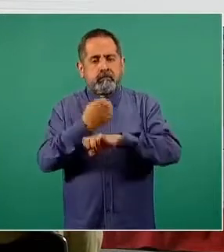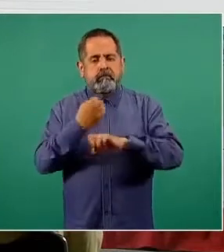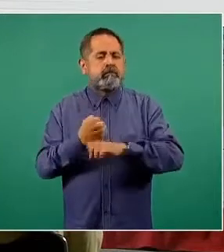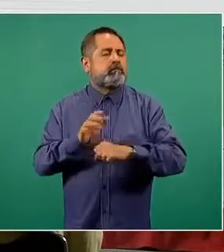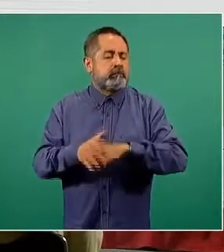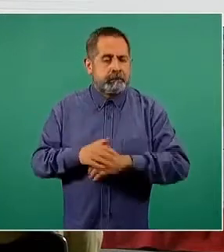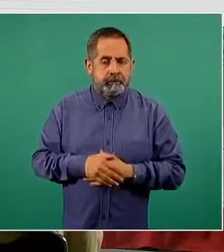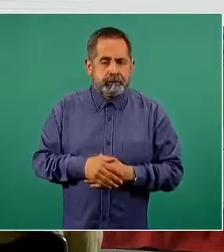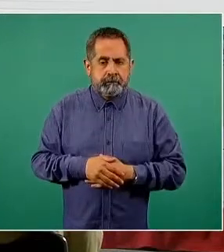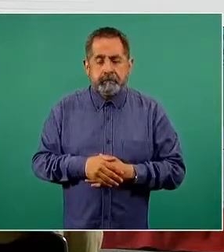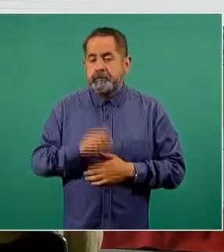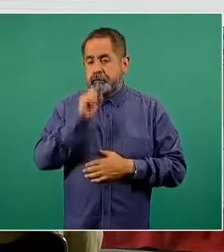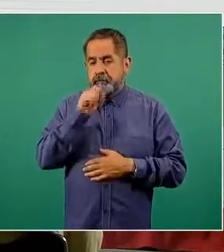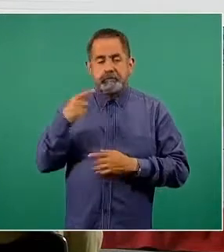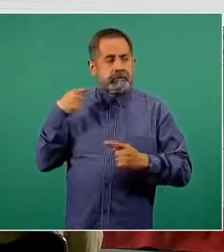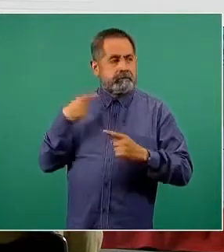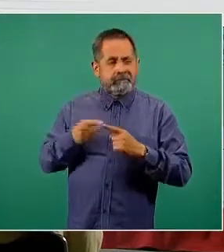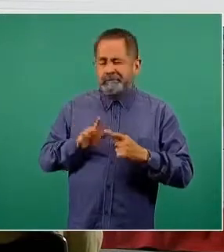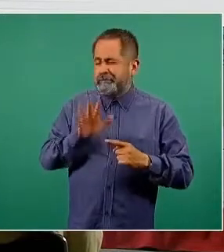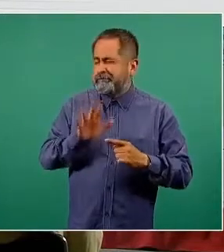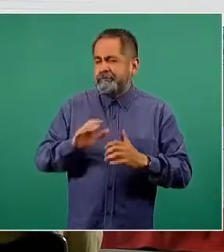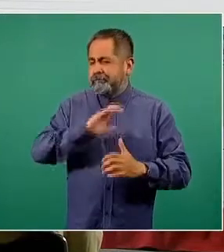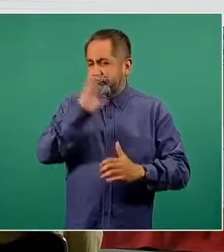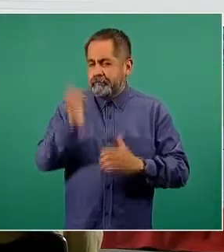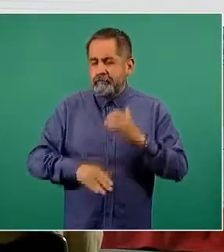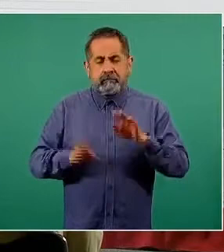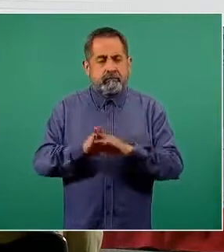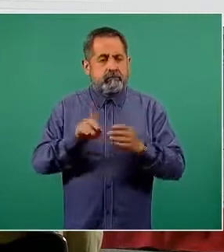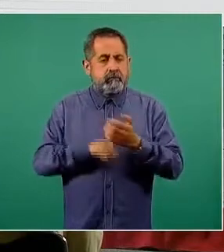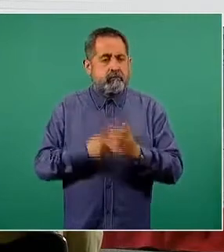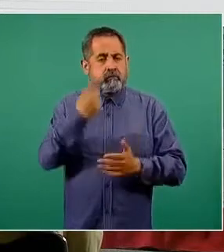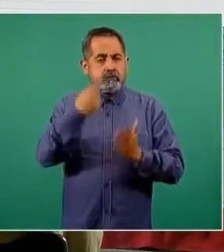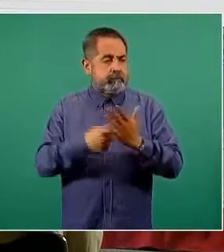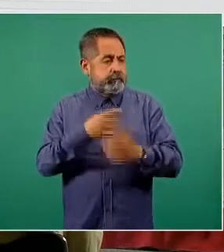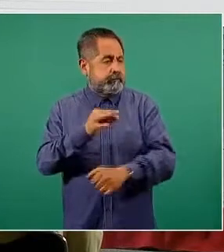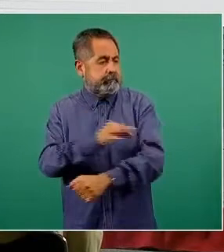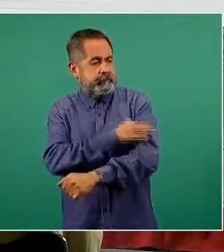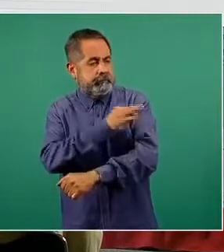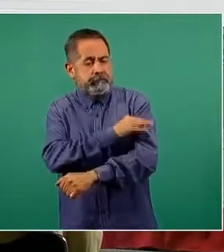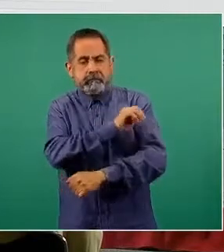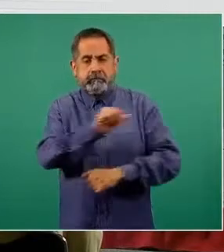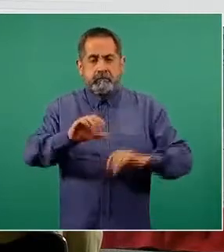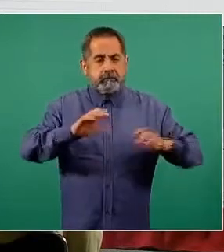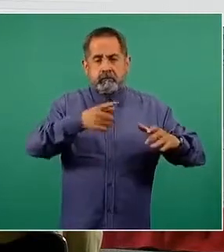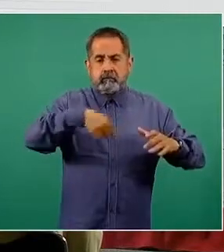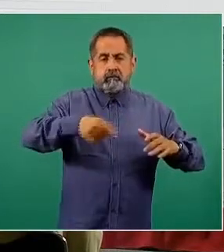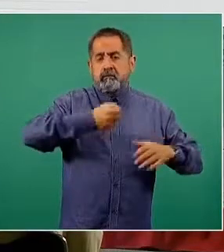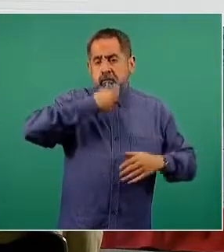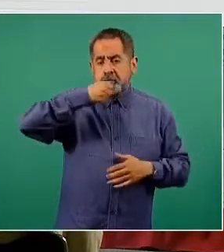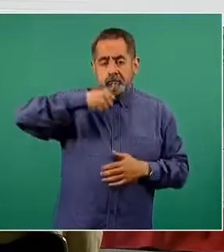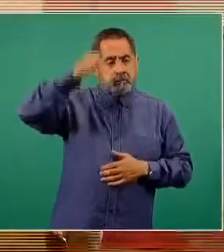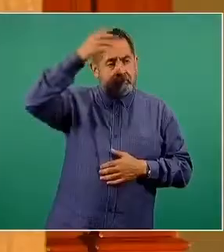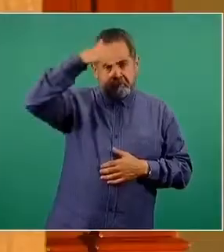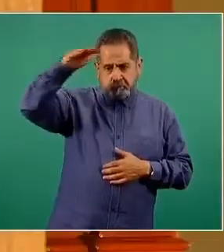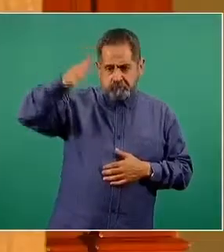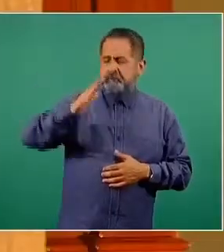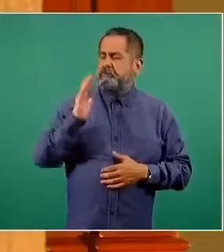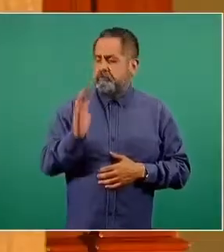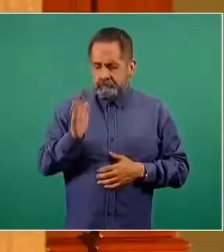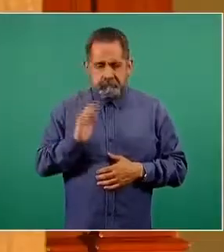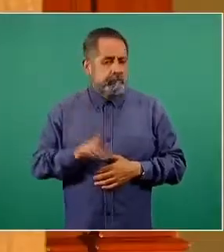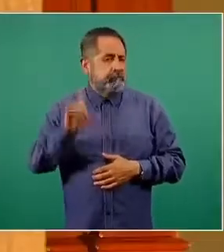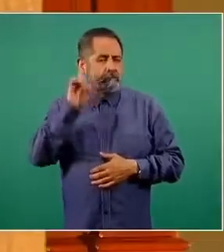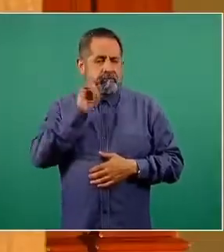prácticamente el ciclo de vacunación con al menos la primera dosis en personal en personas adultas mayores. También